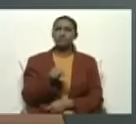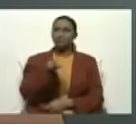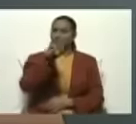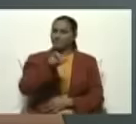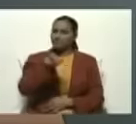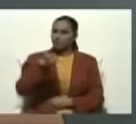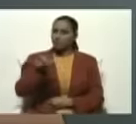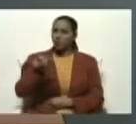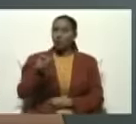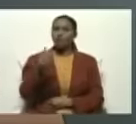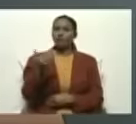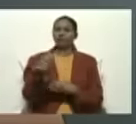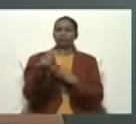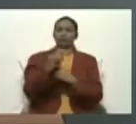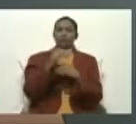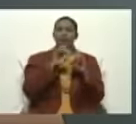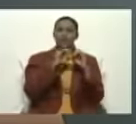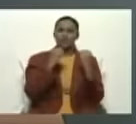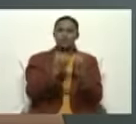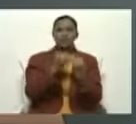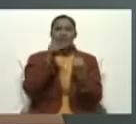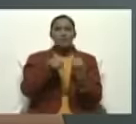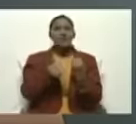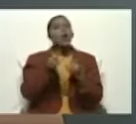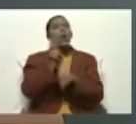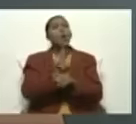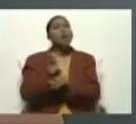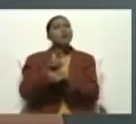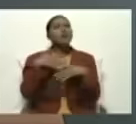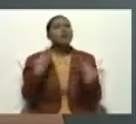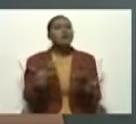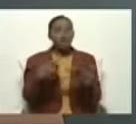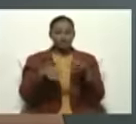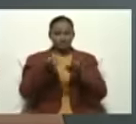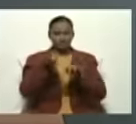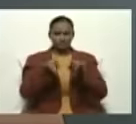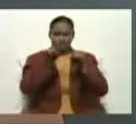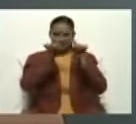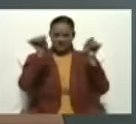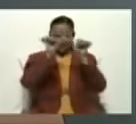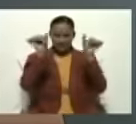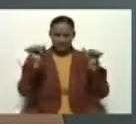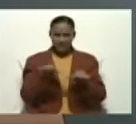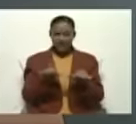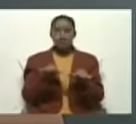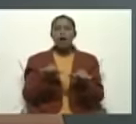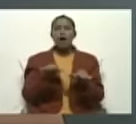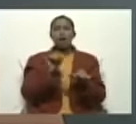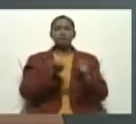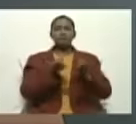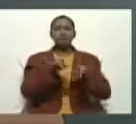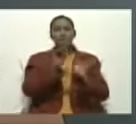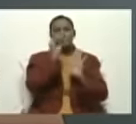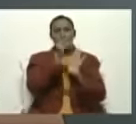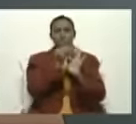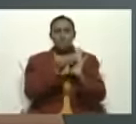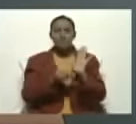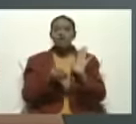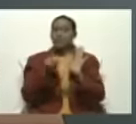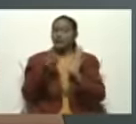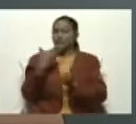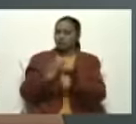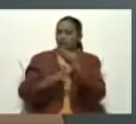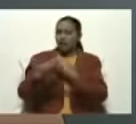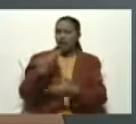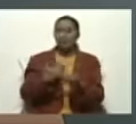utilizando el portal, tenemos un portal a través del cual hay una sección del ciudadano y se produce un intercambio de manera permanente. Y